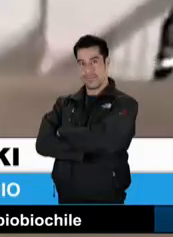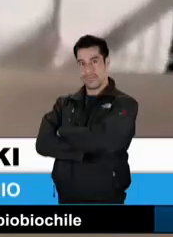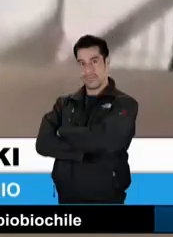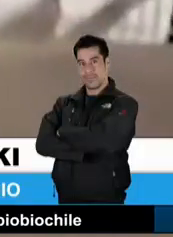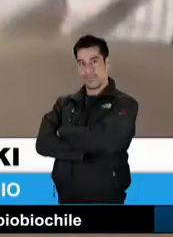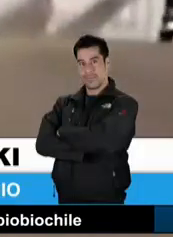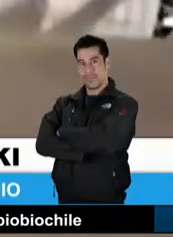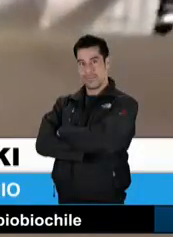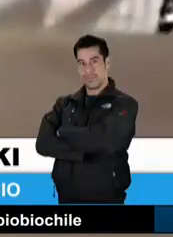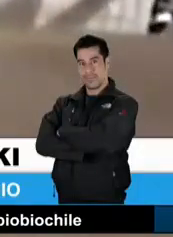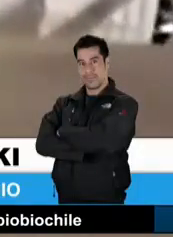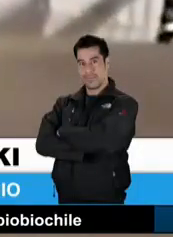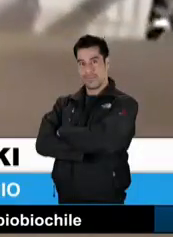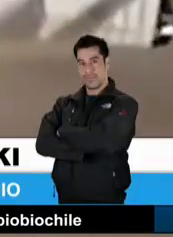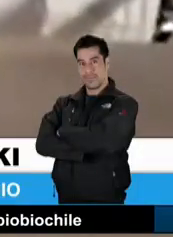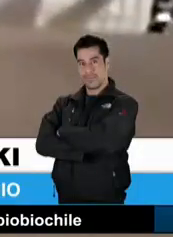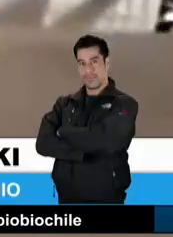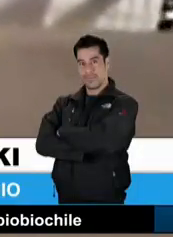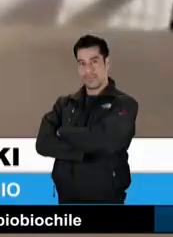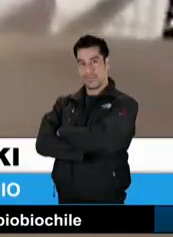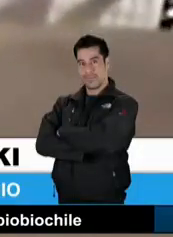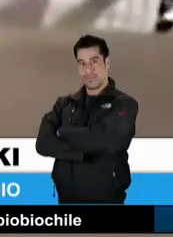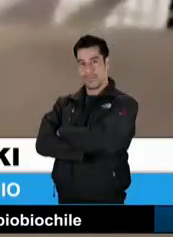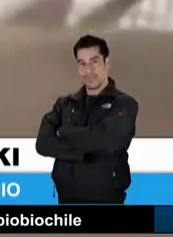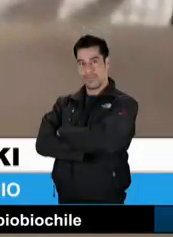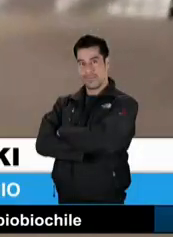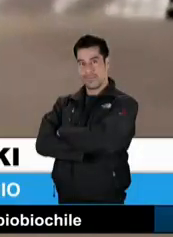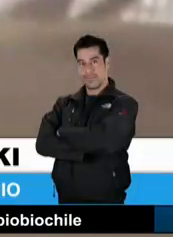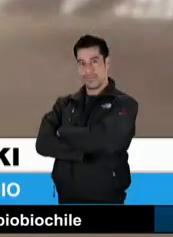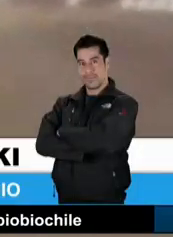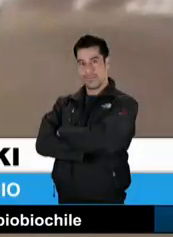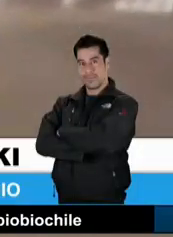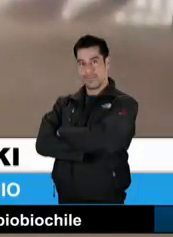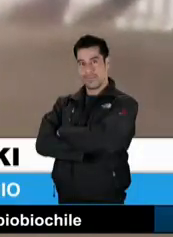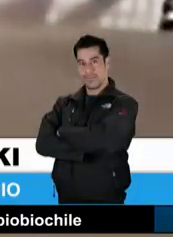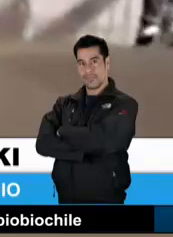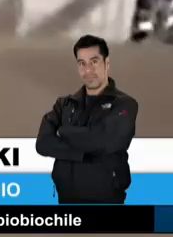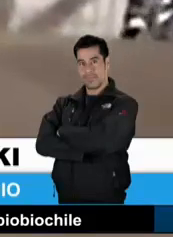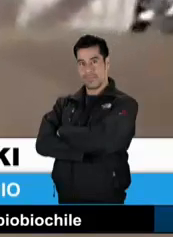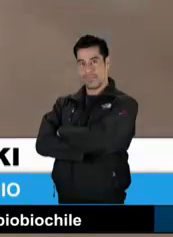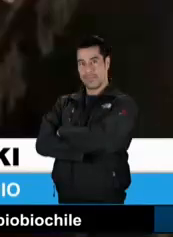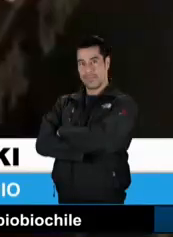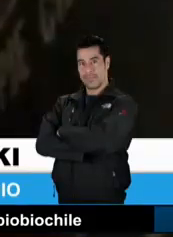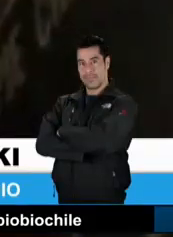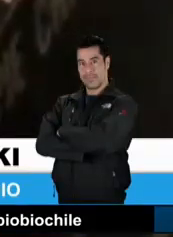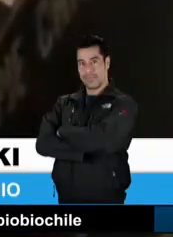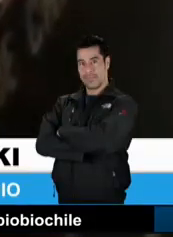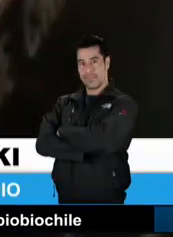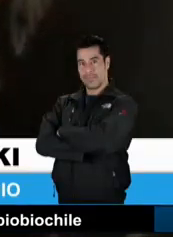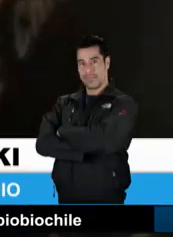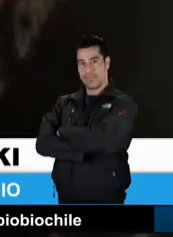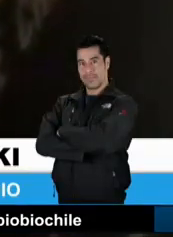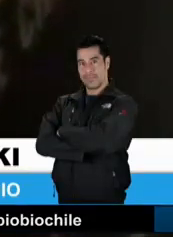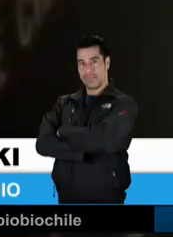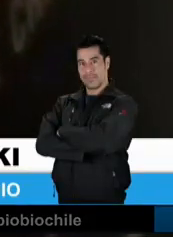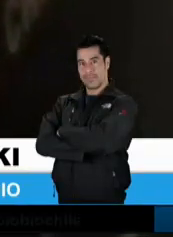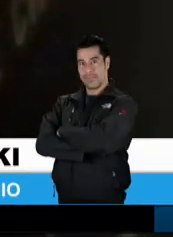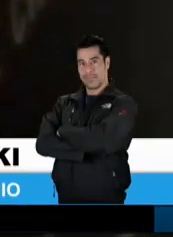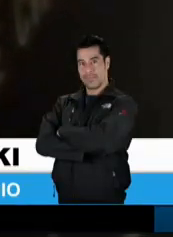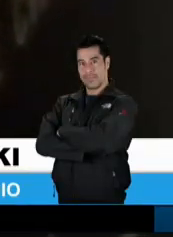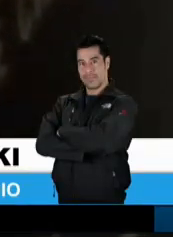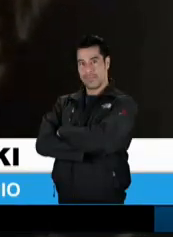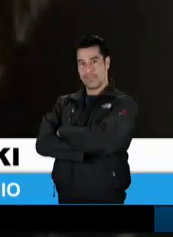cree, desde otro vehículo u otra persona a pie podría haber disparado contra este automóvil y este quedó ahí, en ese sector antes